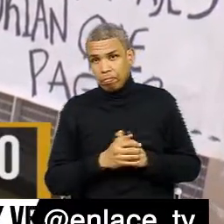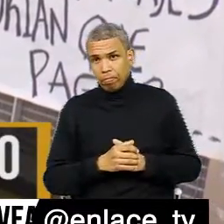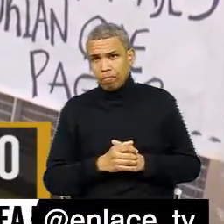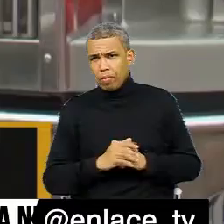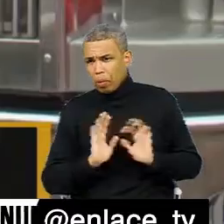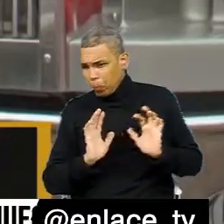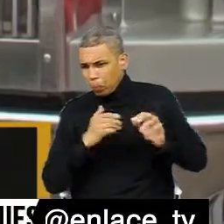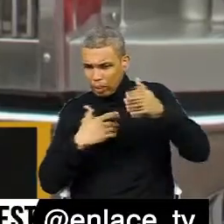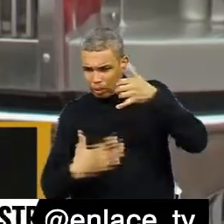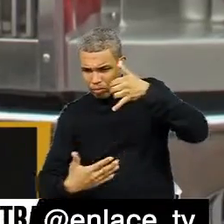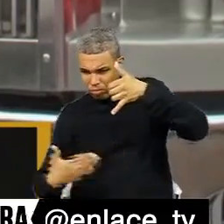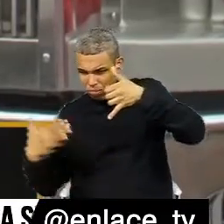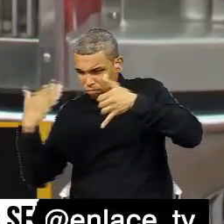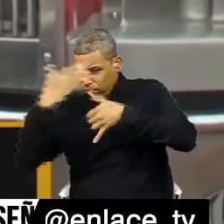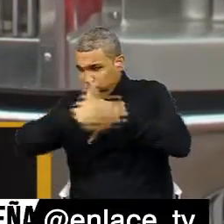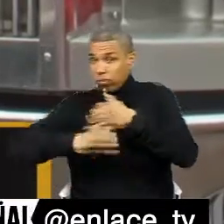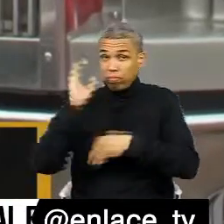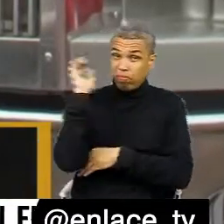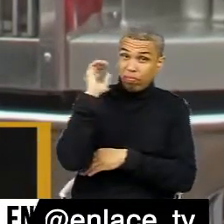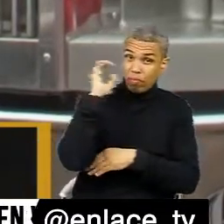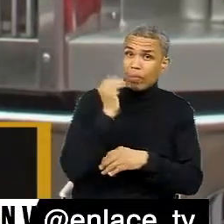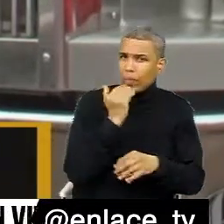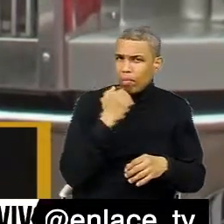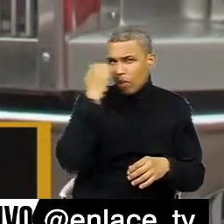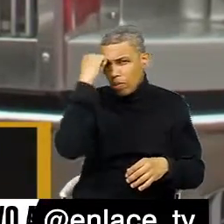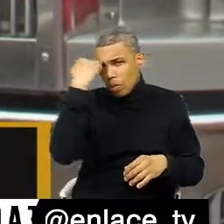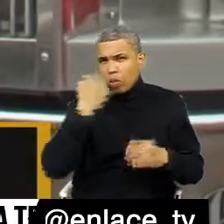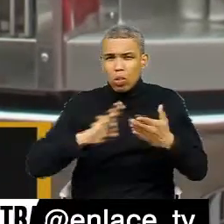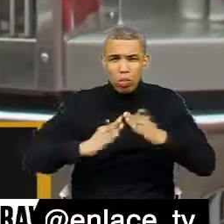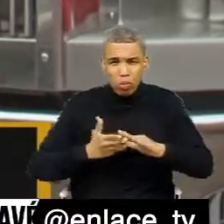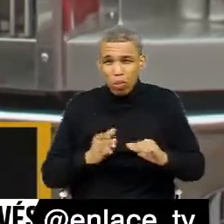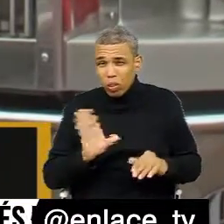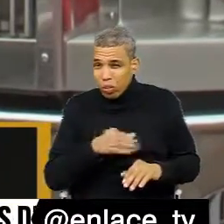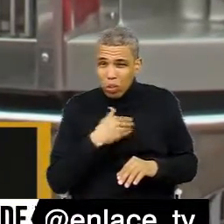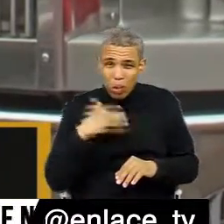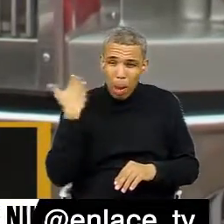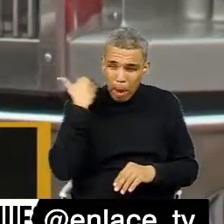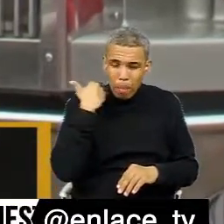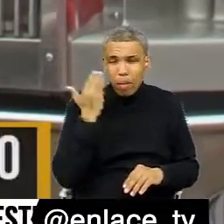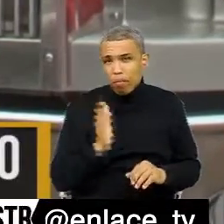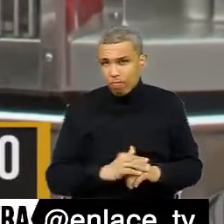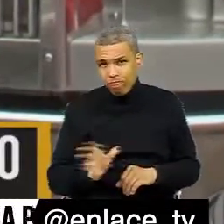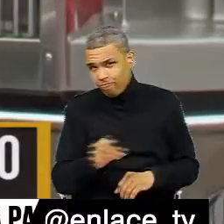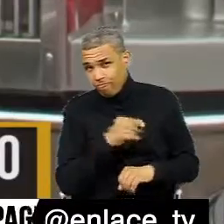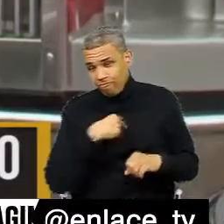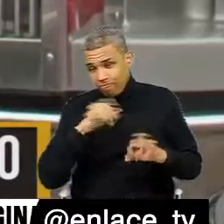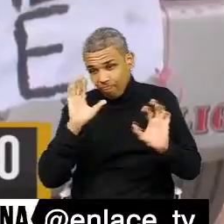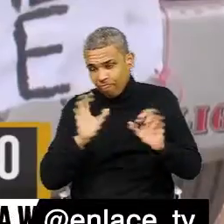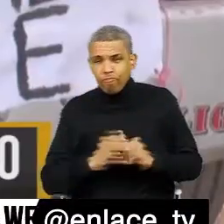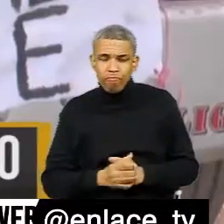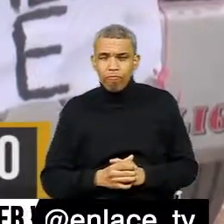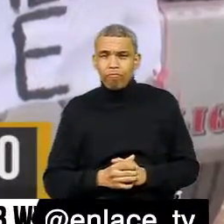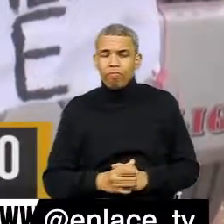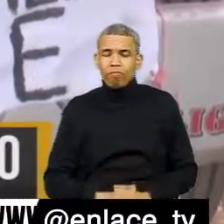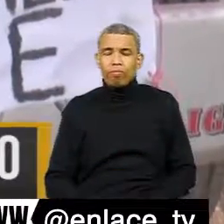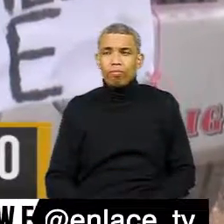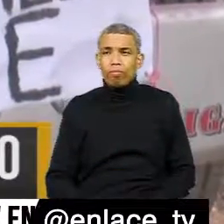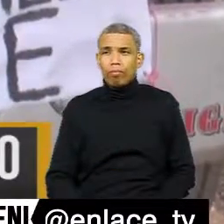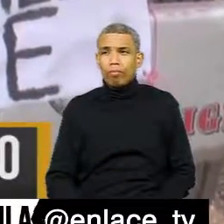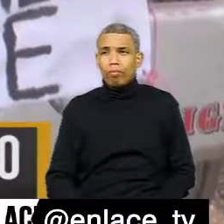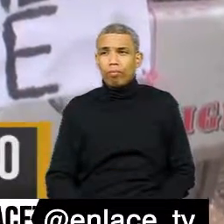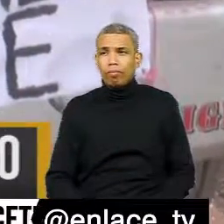nivel nacional, es un problema que tanto los profesores como muchísimas más ramas se están llevando también de esta situación tan dura que no. Cabe